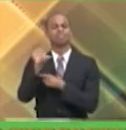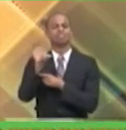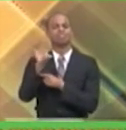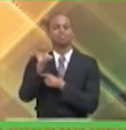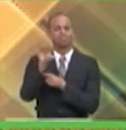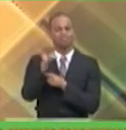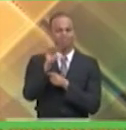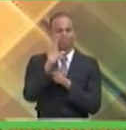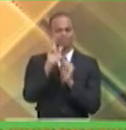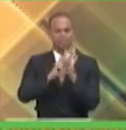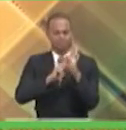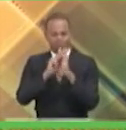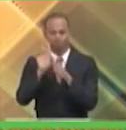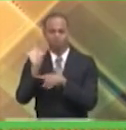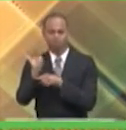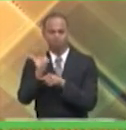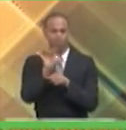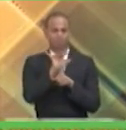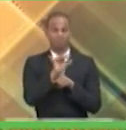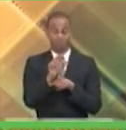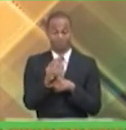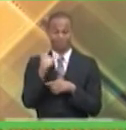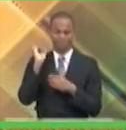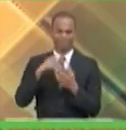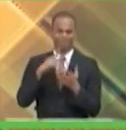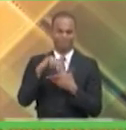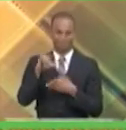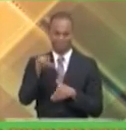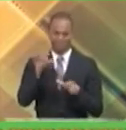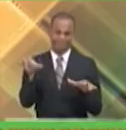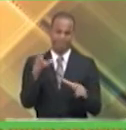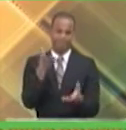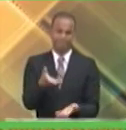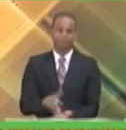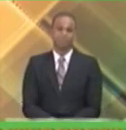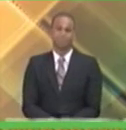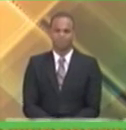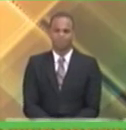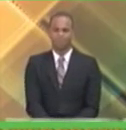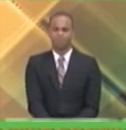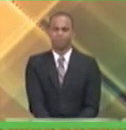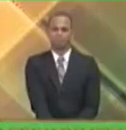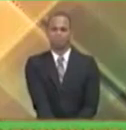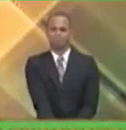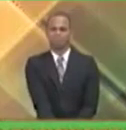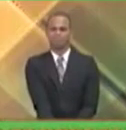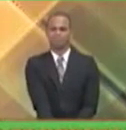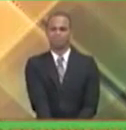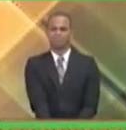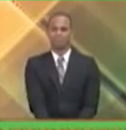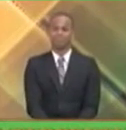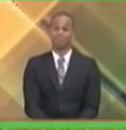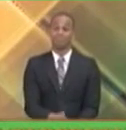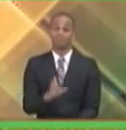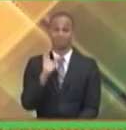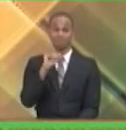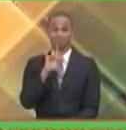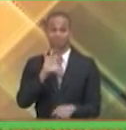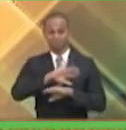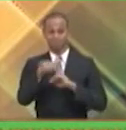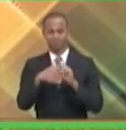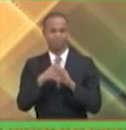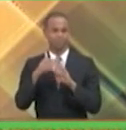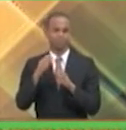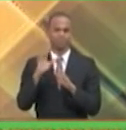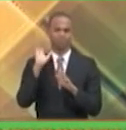es realmente el proyecto en sí se hace en esta etapa. y está garantizado el resto, ¿no?